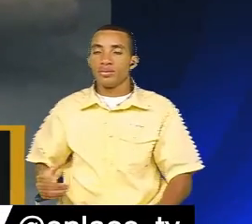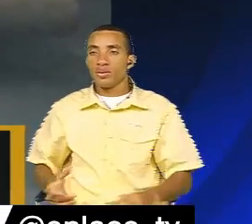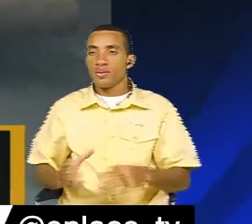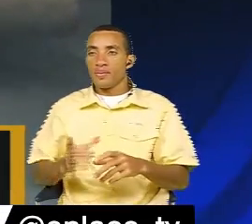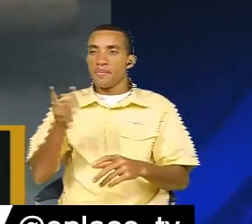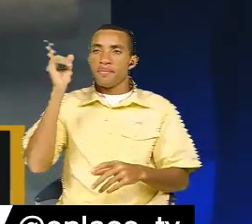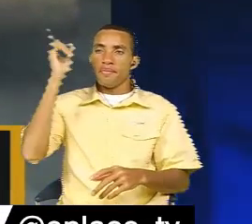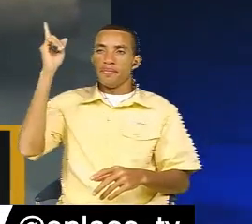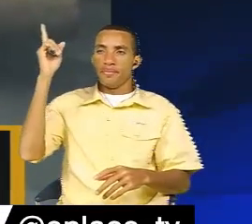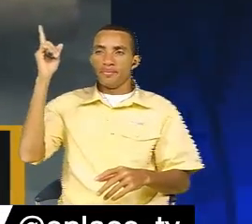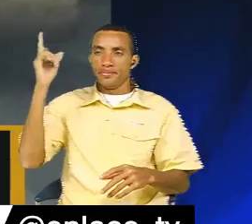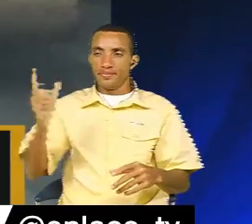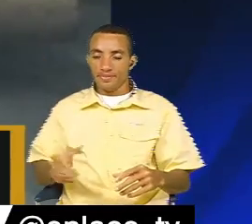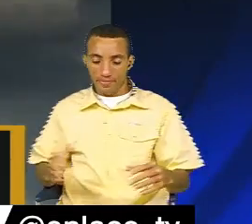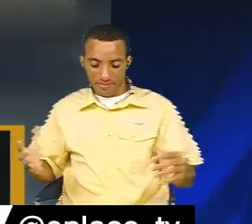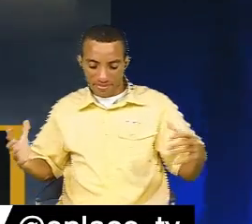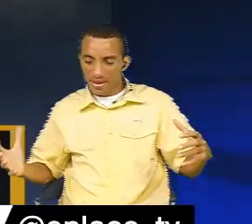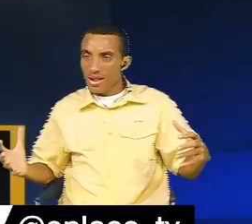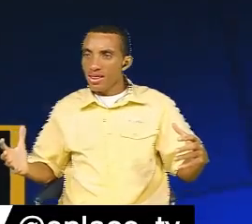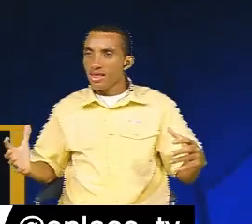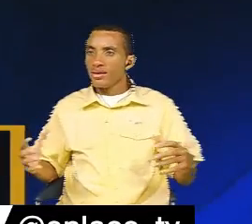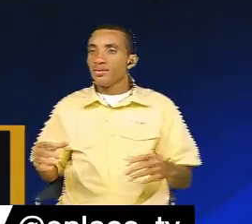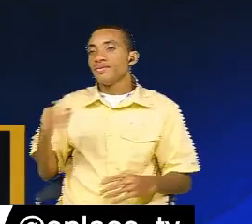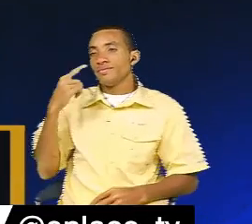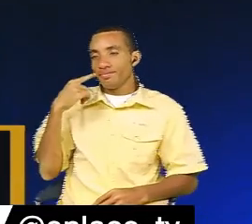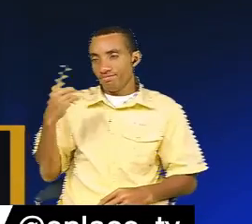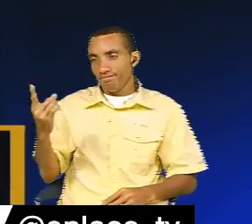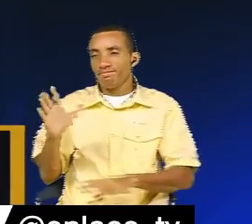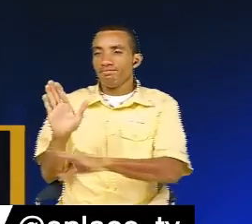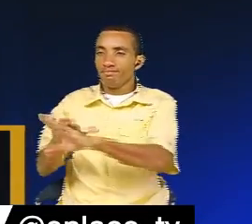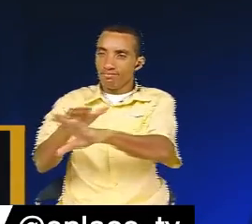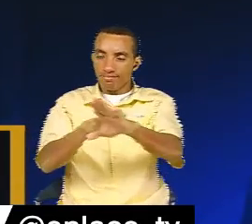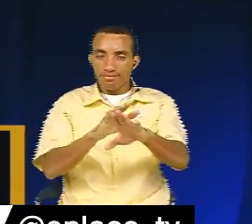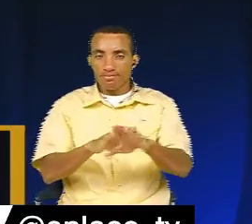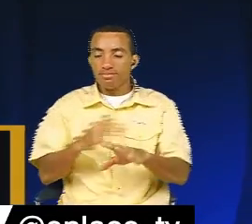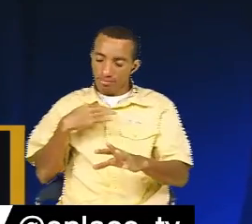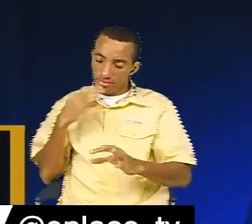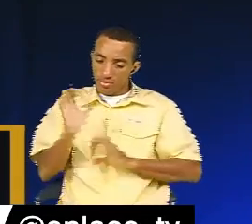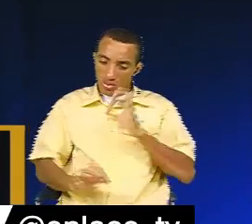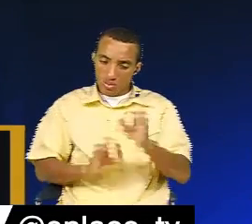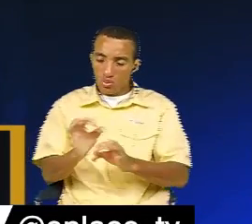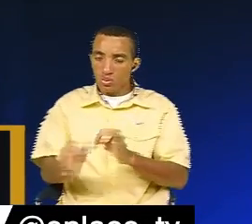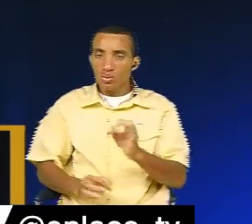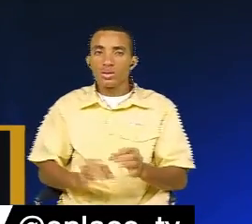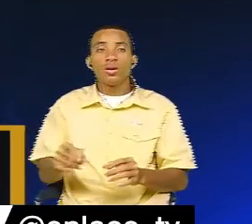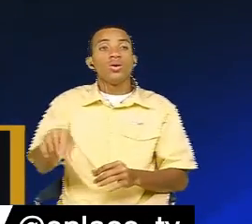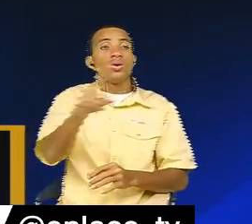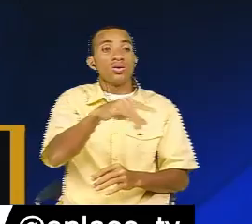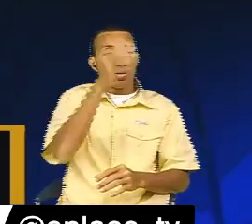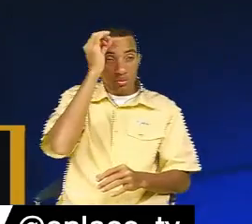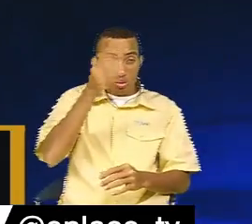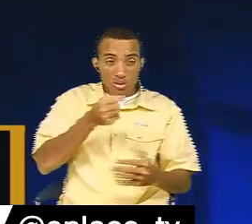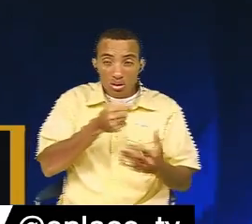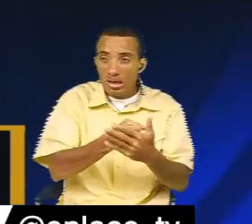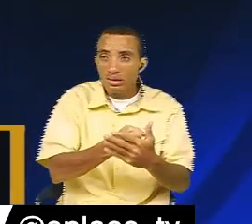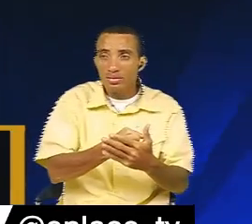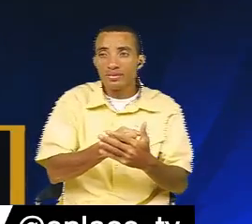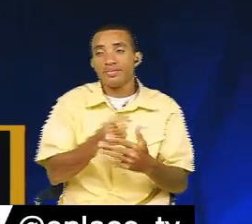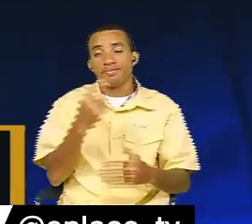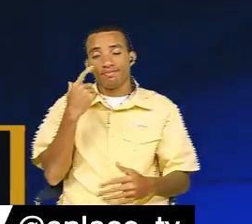madera. Reporteros hacen un llamado a los usuarios de la vía para que protejan su integridad y la de los demás, ya que por esto se podrían